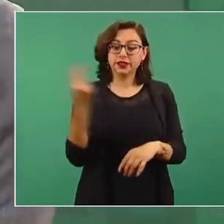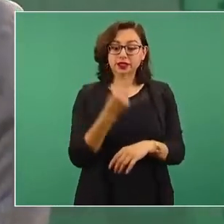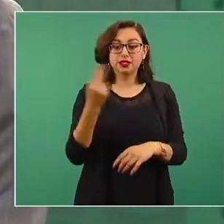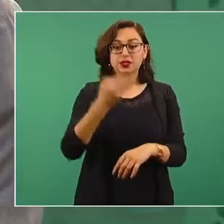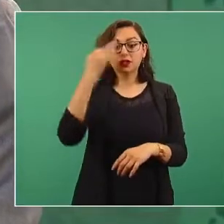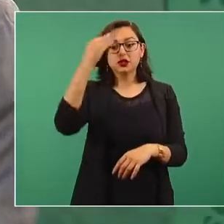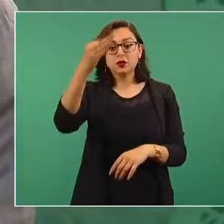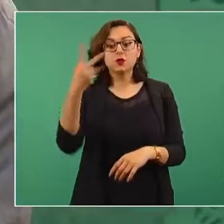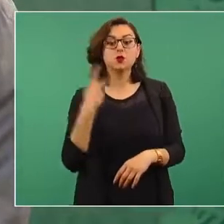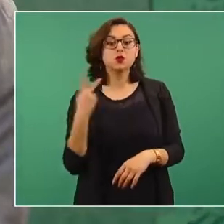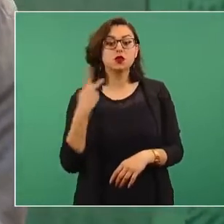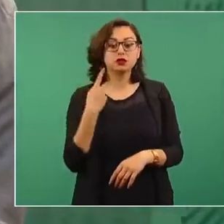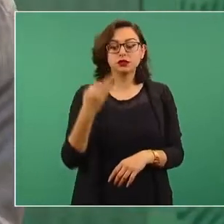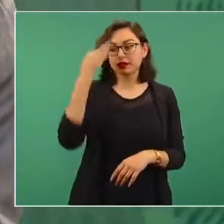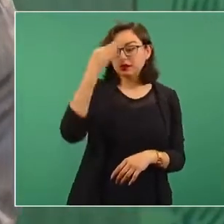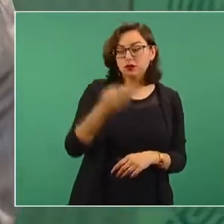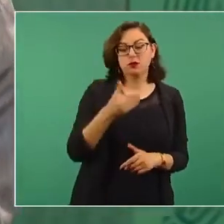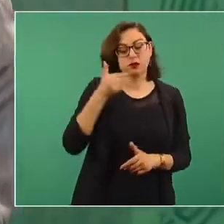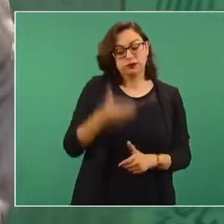política es tiempo.